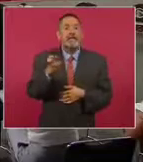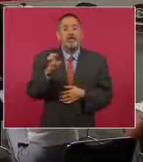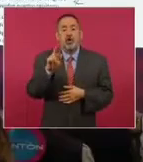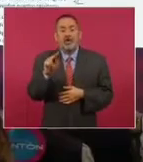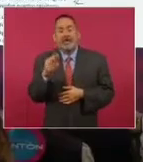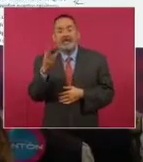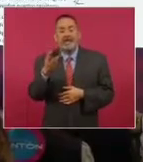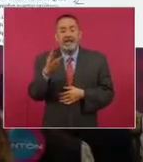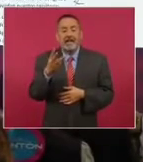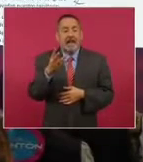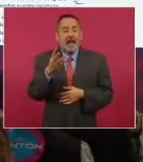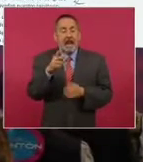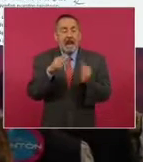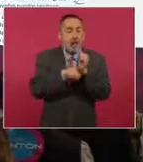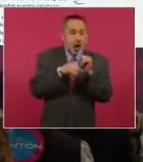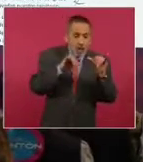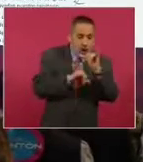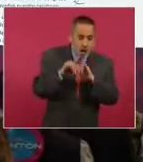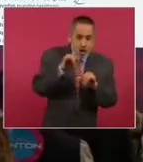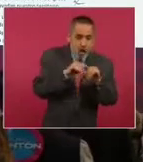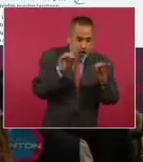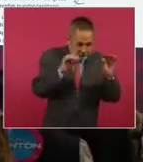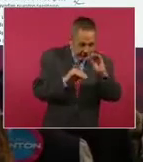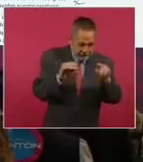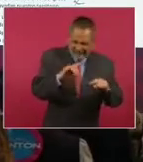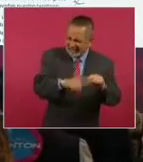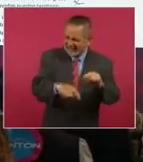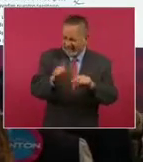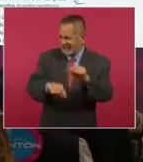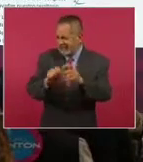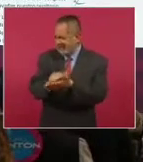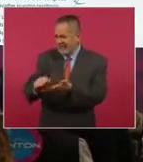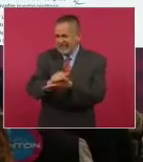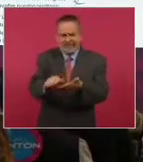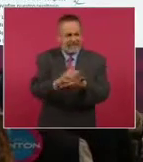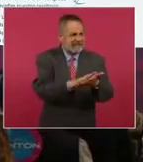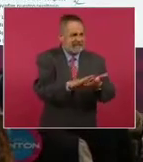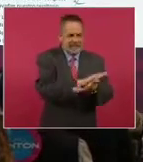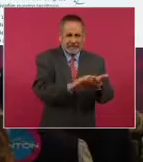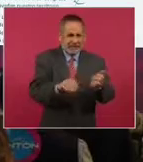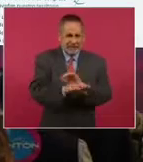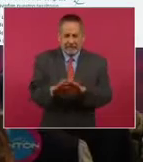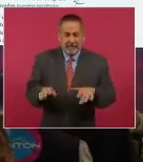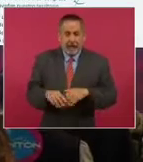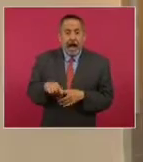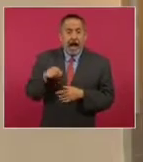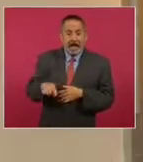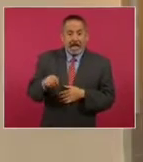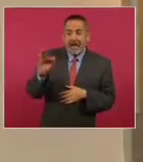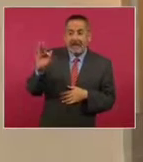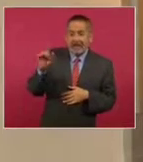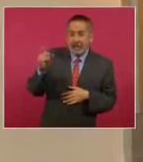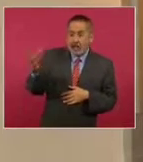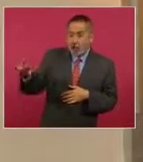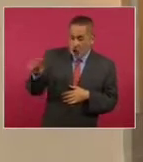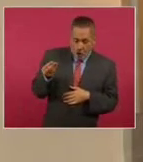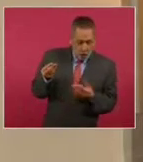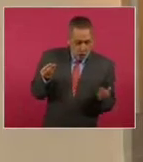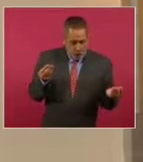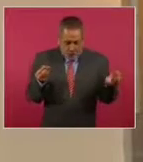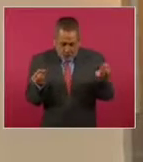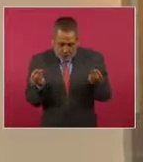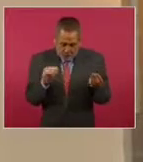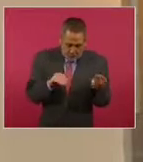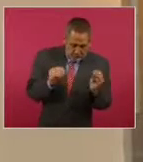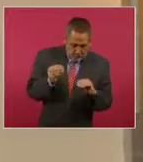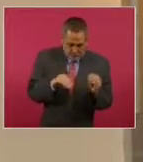1.383 laboratorios clandestinos en los cuales se mezcla esta sustancia con otras